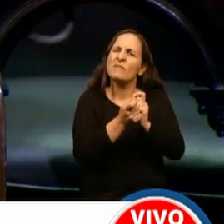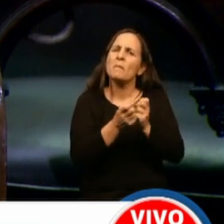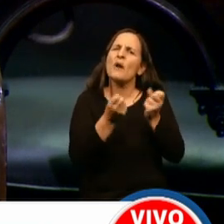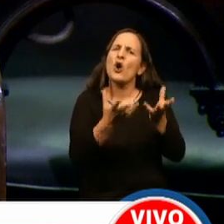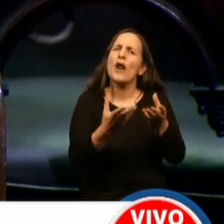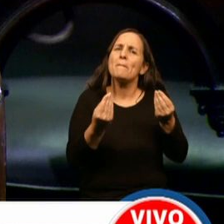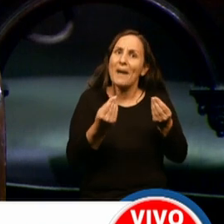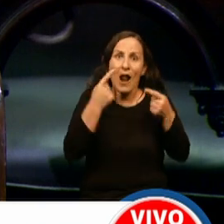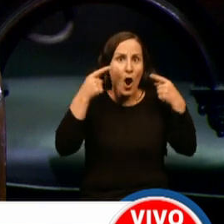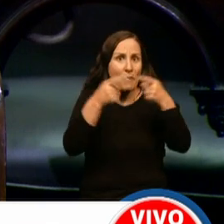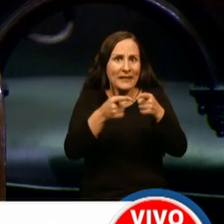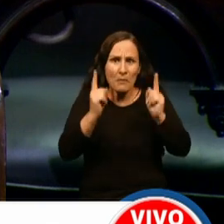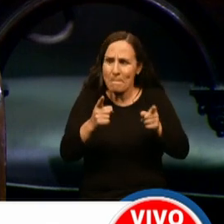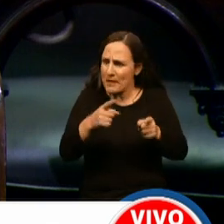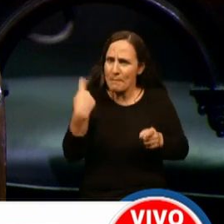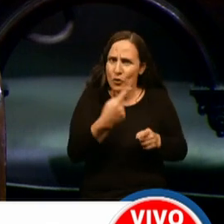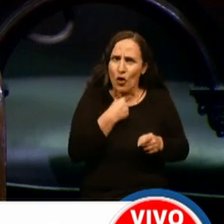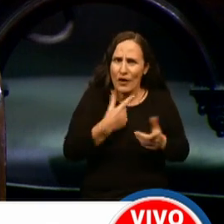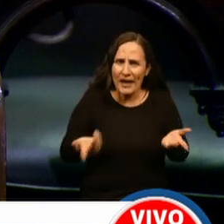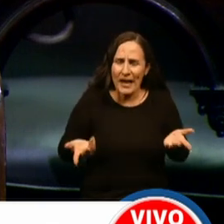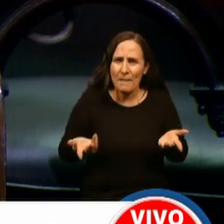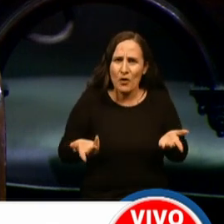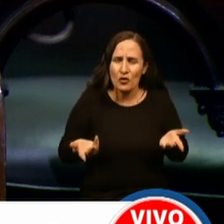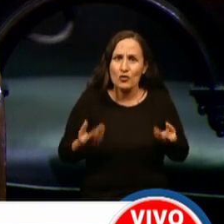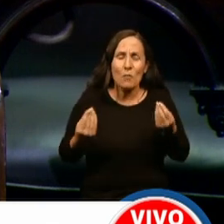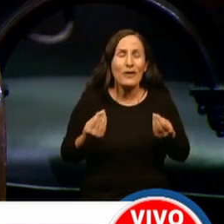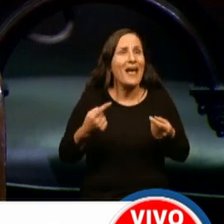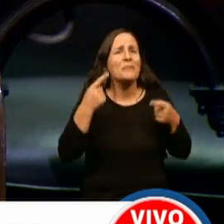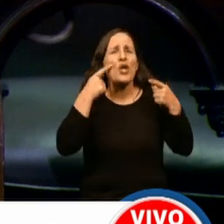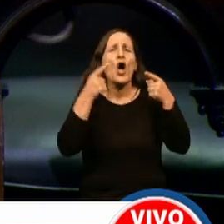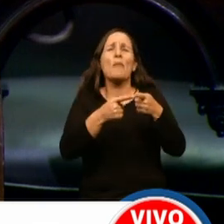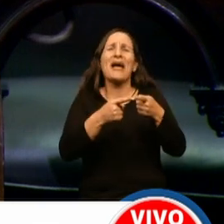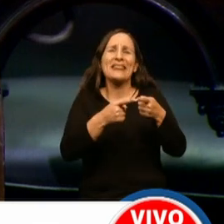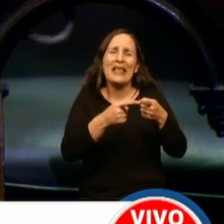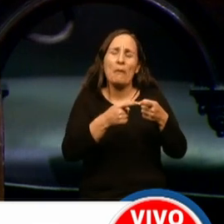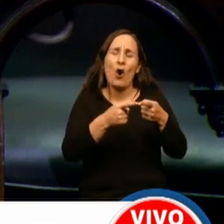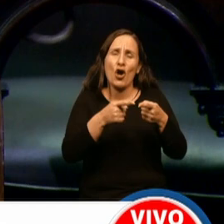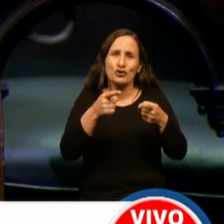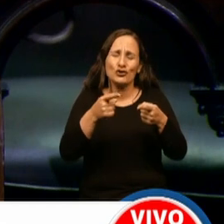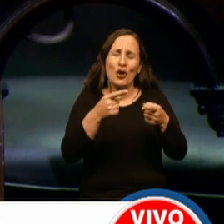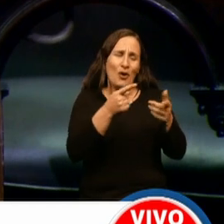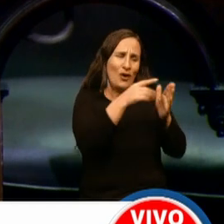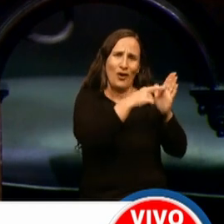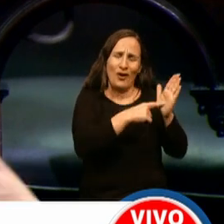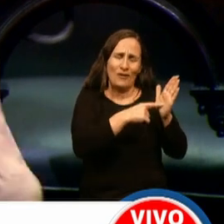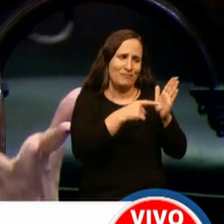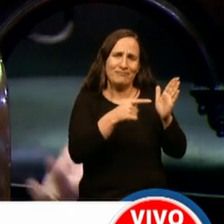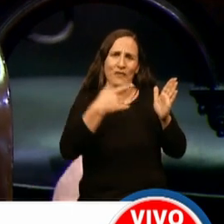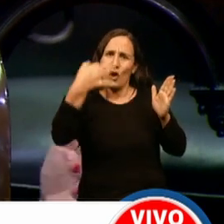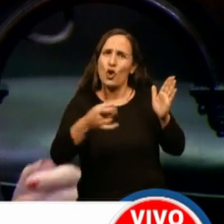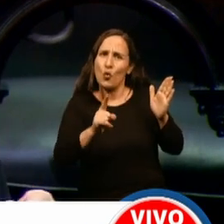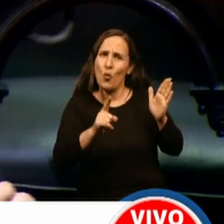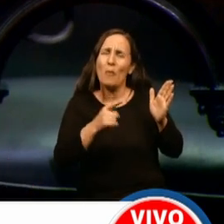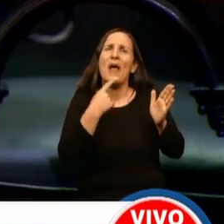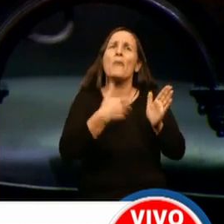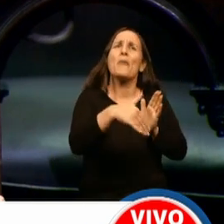lograra los objetivos que nos proponemos porque si no los objetivos que nos proponemos no se van a cumplir y entonces vamos a decir que hacemos algo y no lo